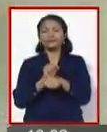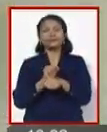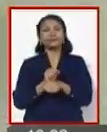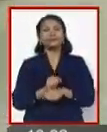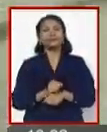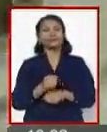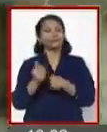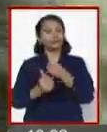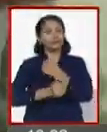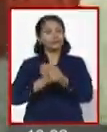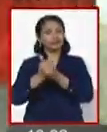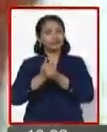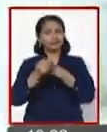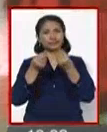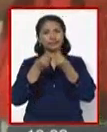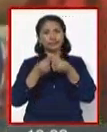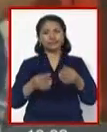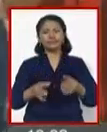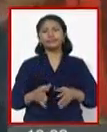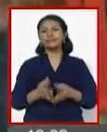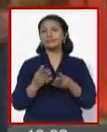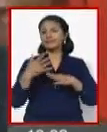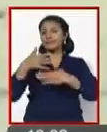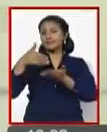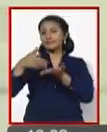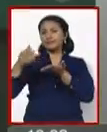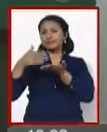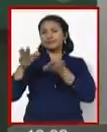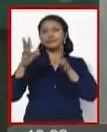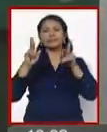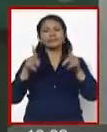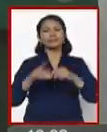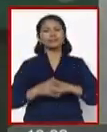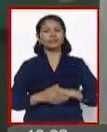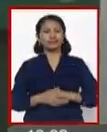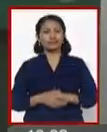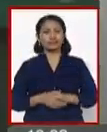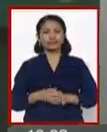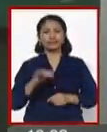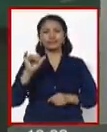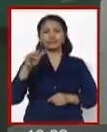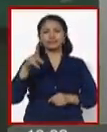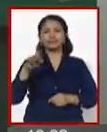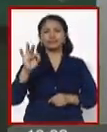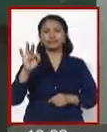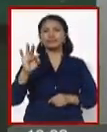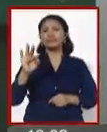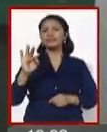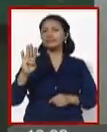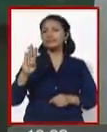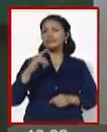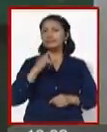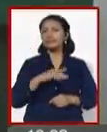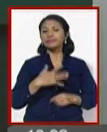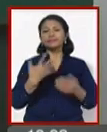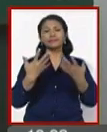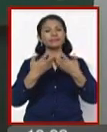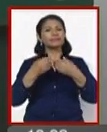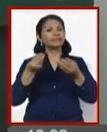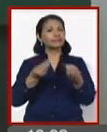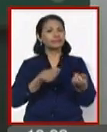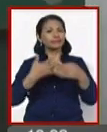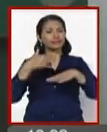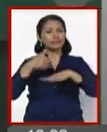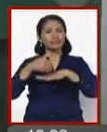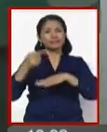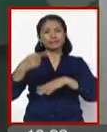que estarían en riesgo porque se empezaría a despedir personal. Sabemos que YPFB es una empresa exportadora